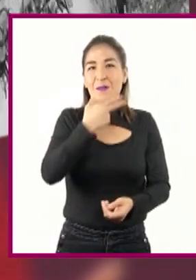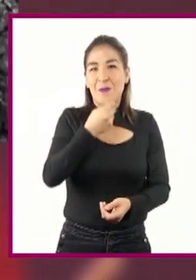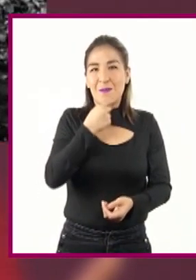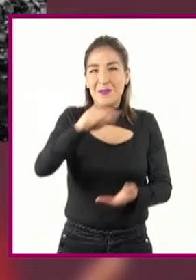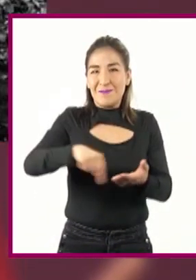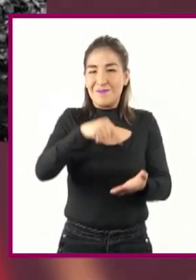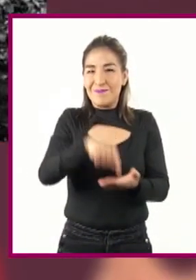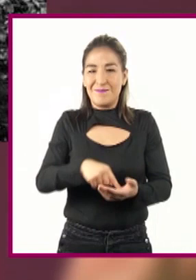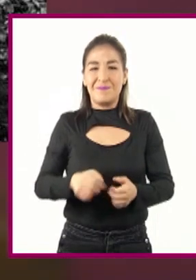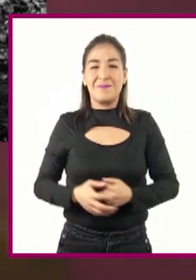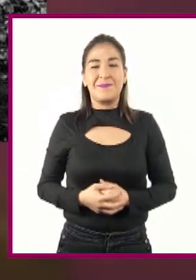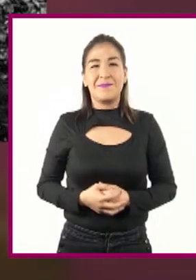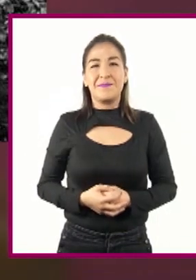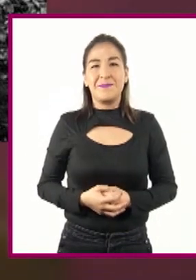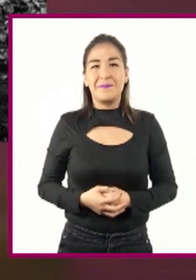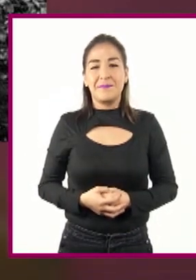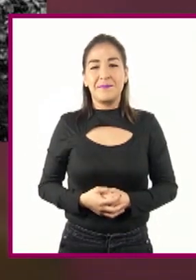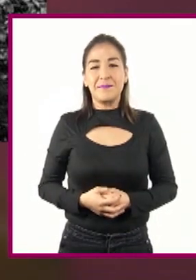aquí.